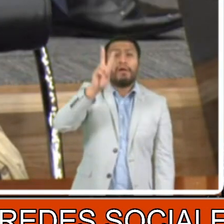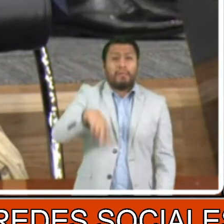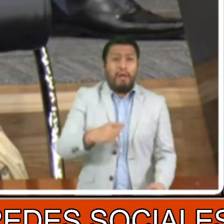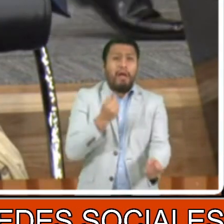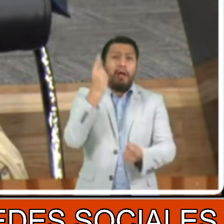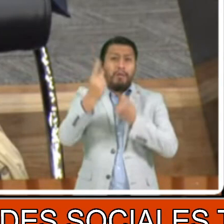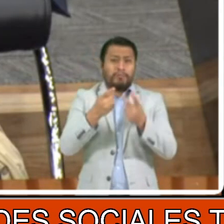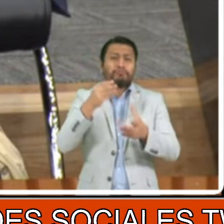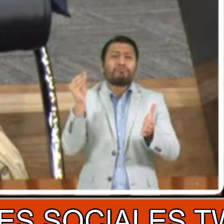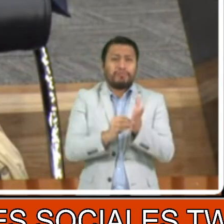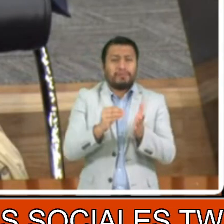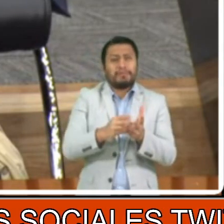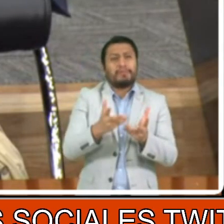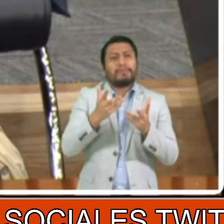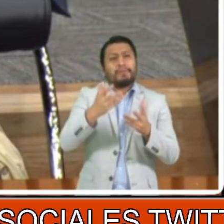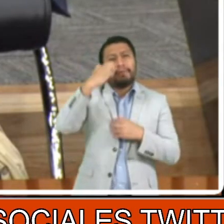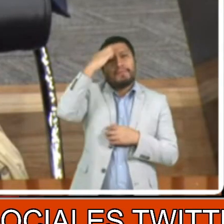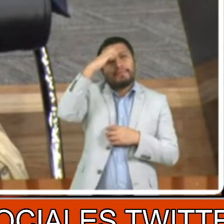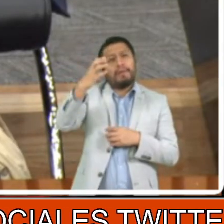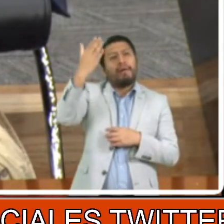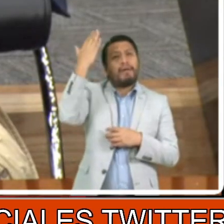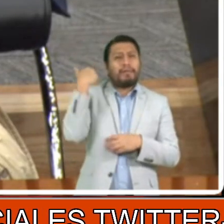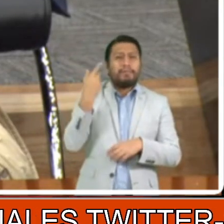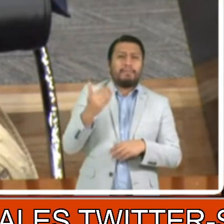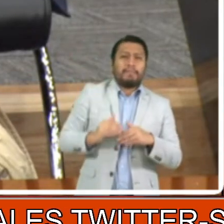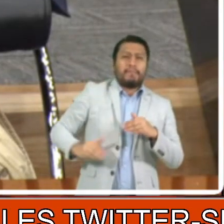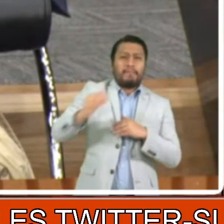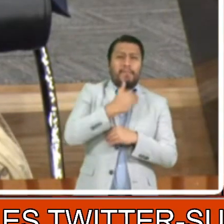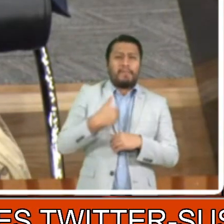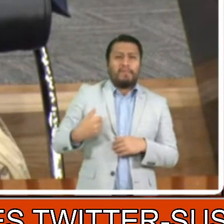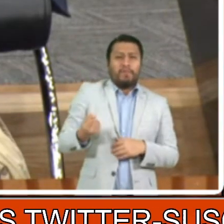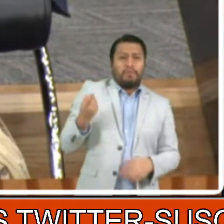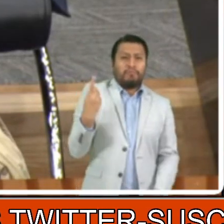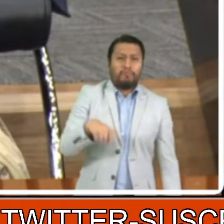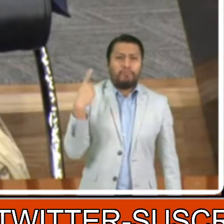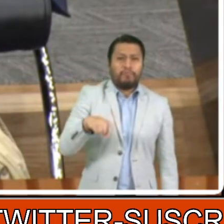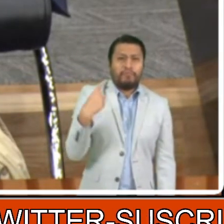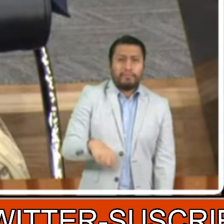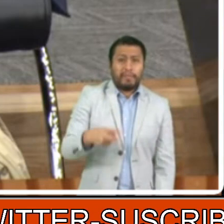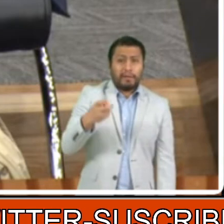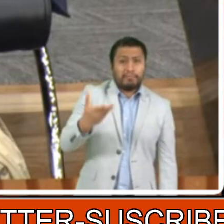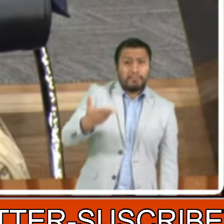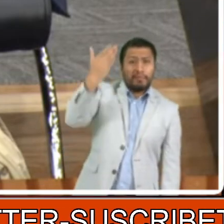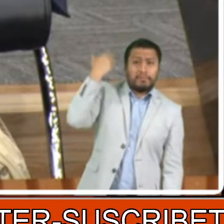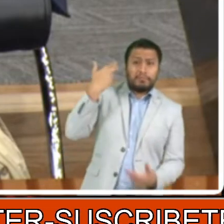ese pasado autoritario. No debemos volver a ese pasado, no debemos